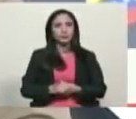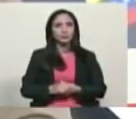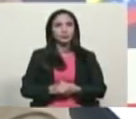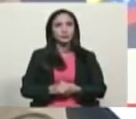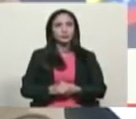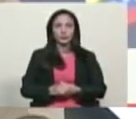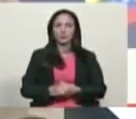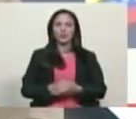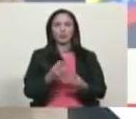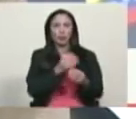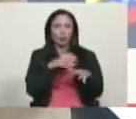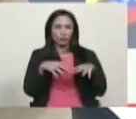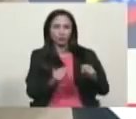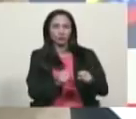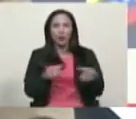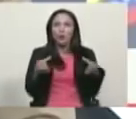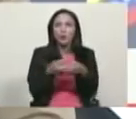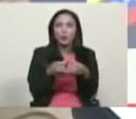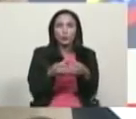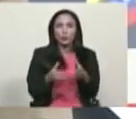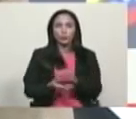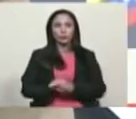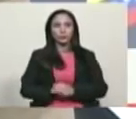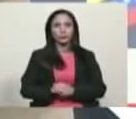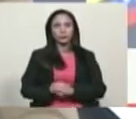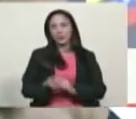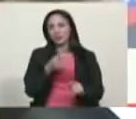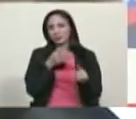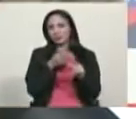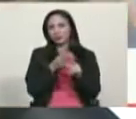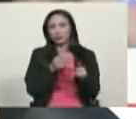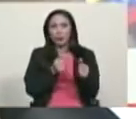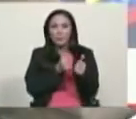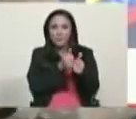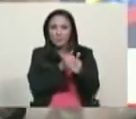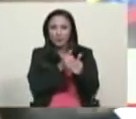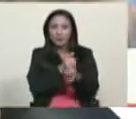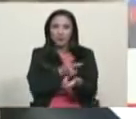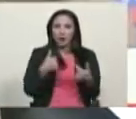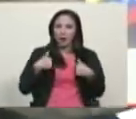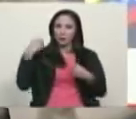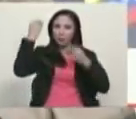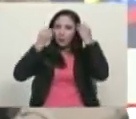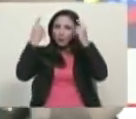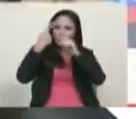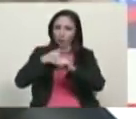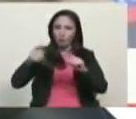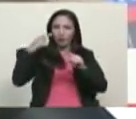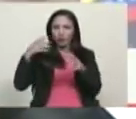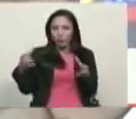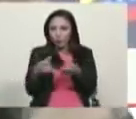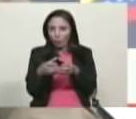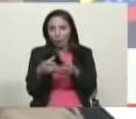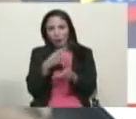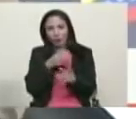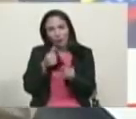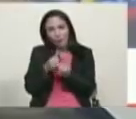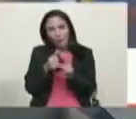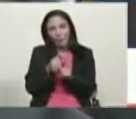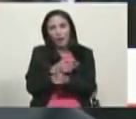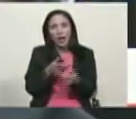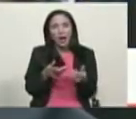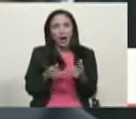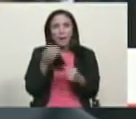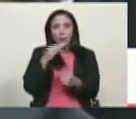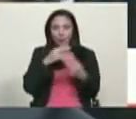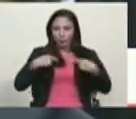Es una inquisición. Nos persiguen por cómo pensamos, por cómo somos, por cómo nos vestimos, por